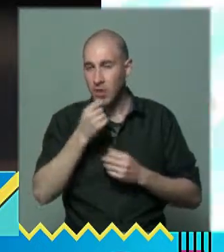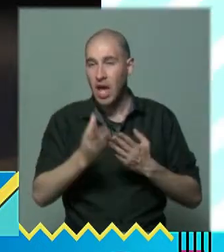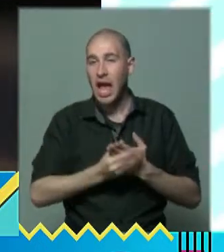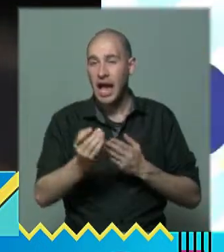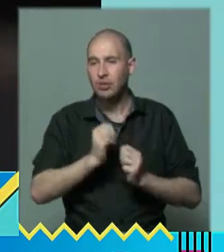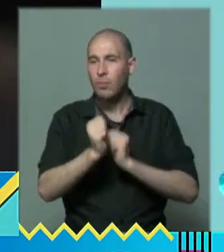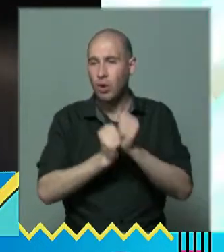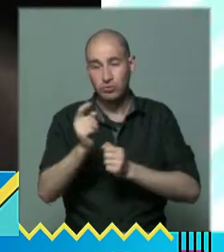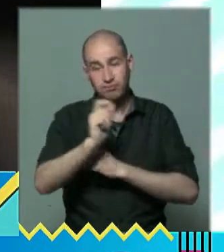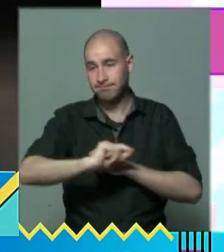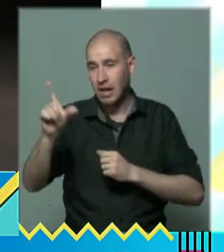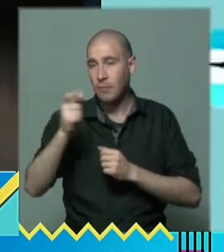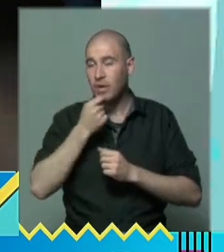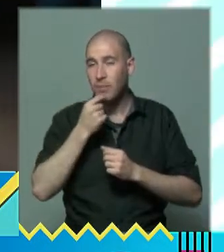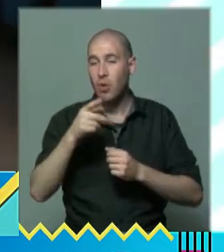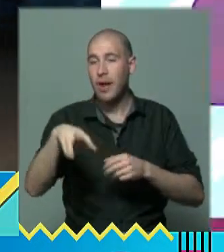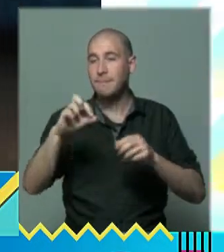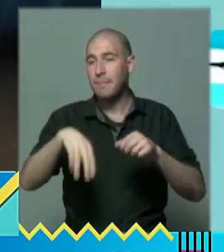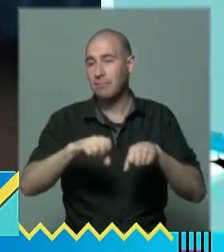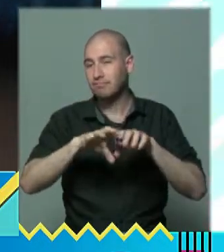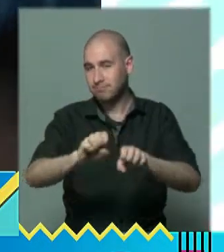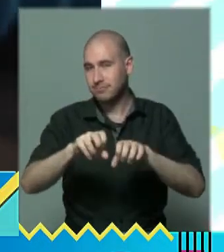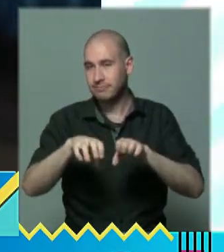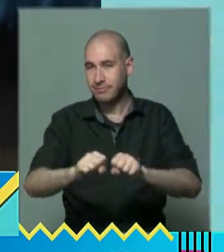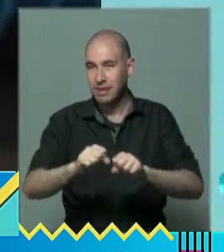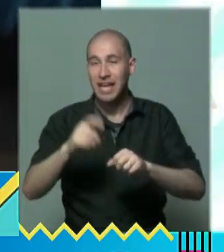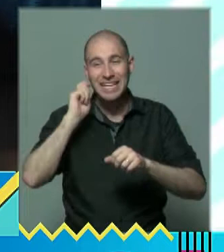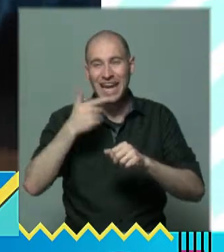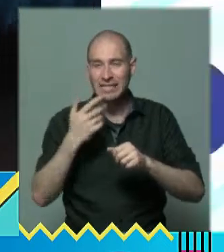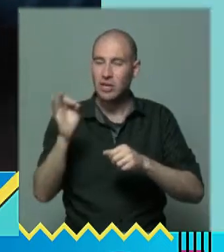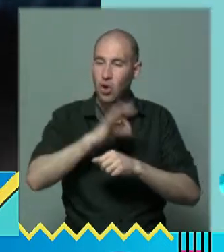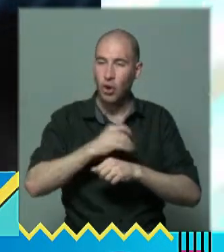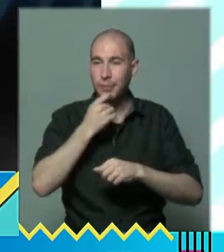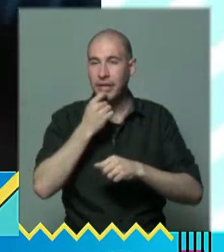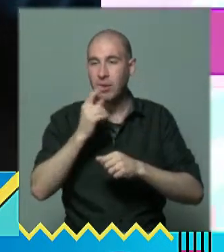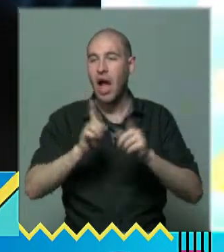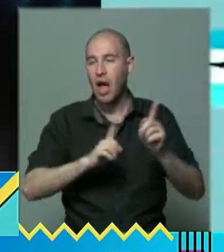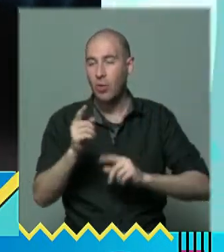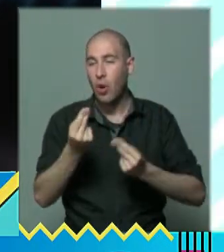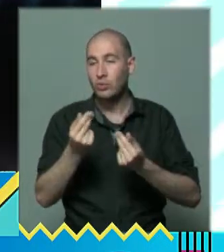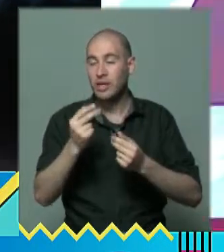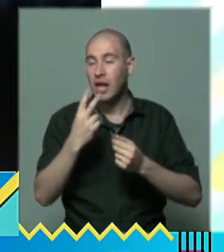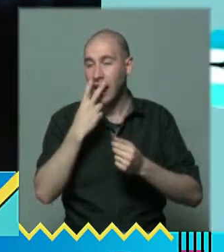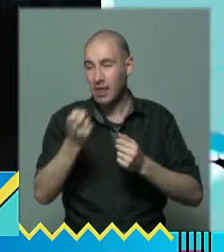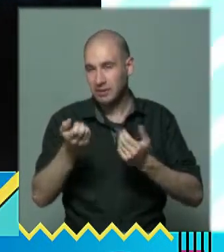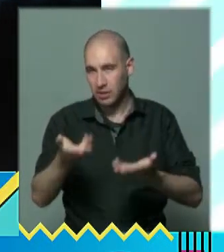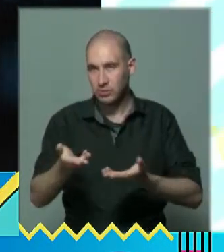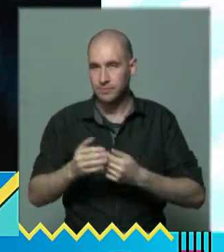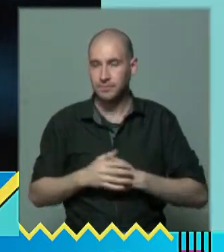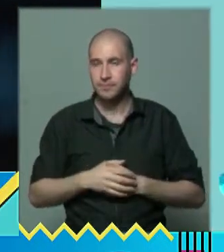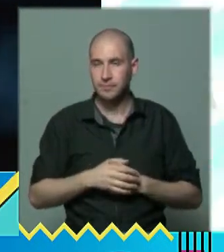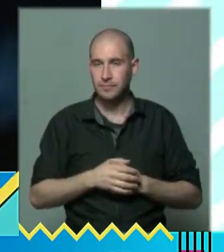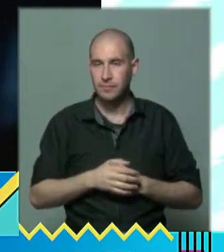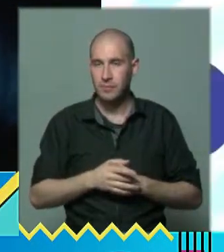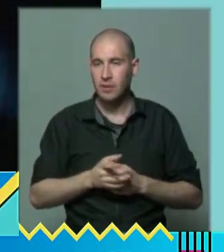de producción aumenta. Por ejemplo, una panadería que utiliza gas o algunas utilizan hornos eléctricos.